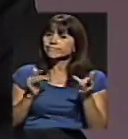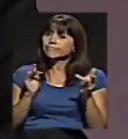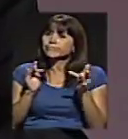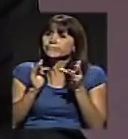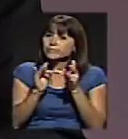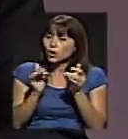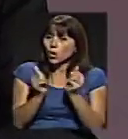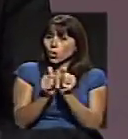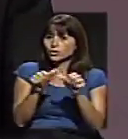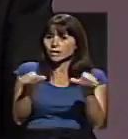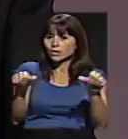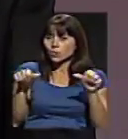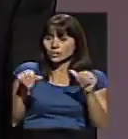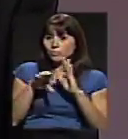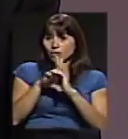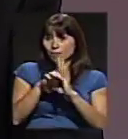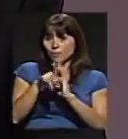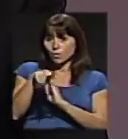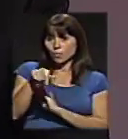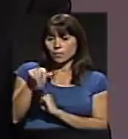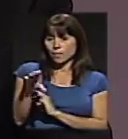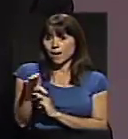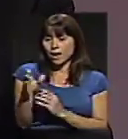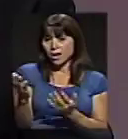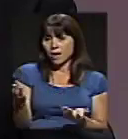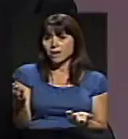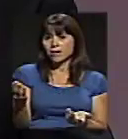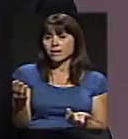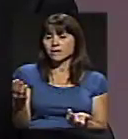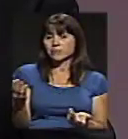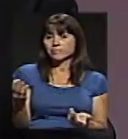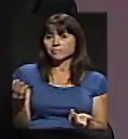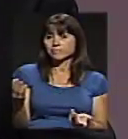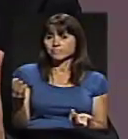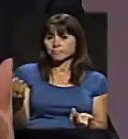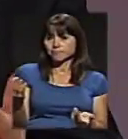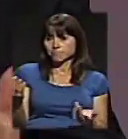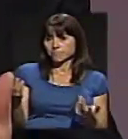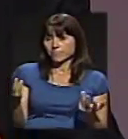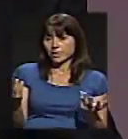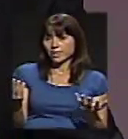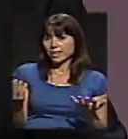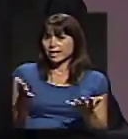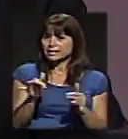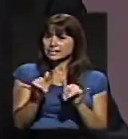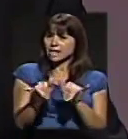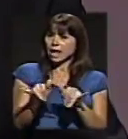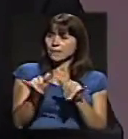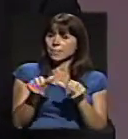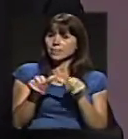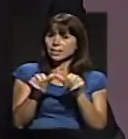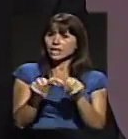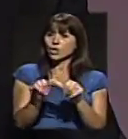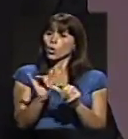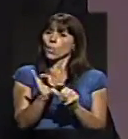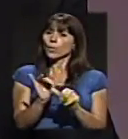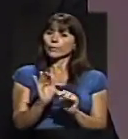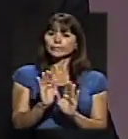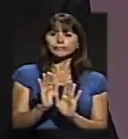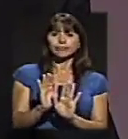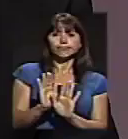por ejemplo, en el Partido Acción Ciudadana, que se han mantenido como muy reacios